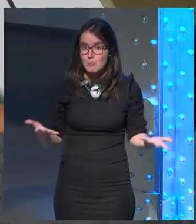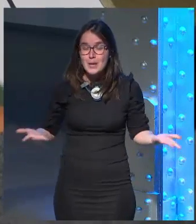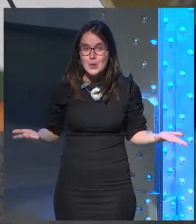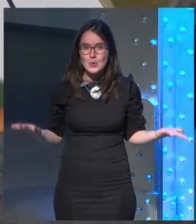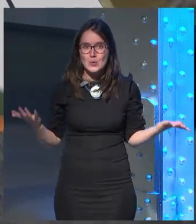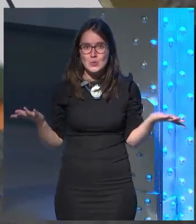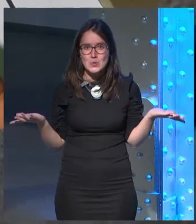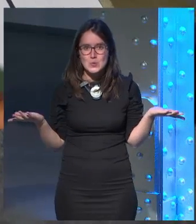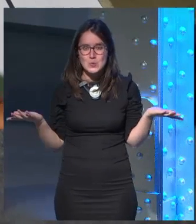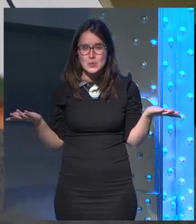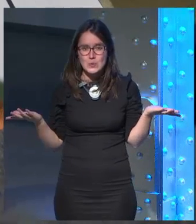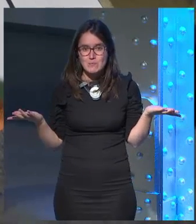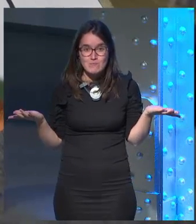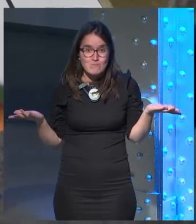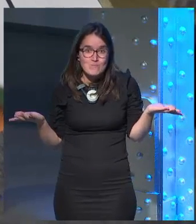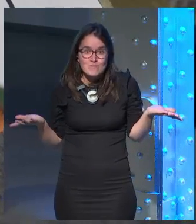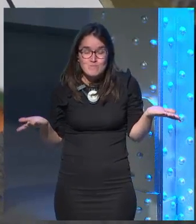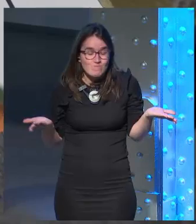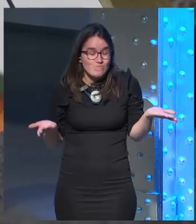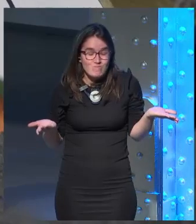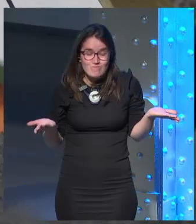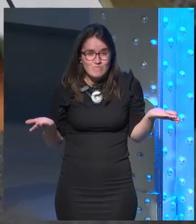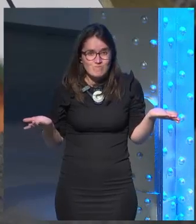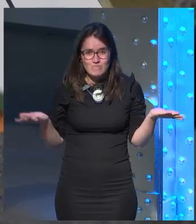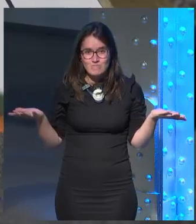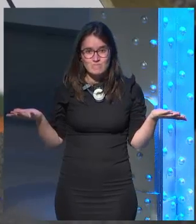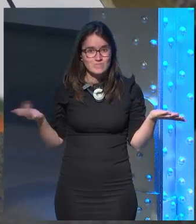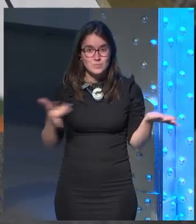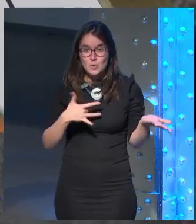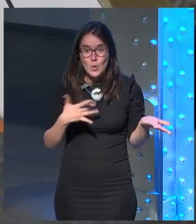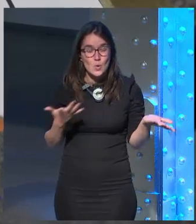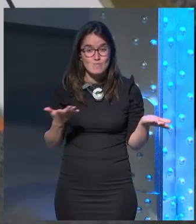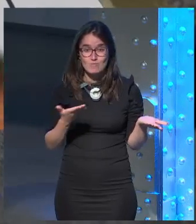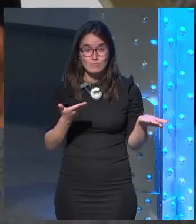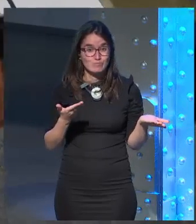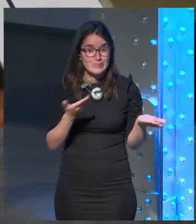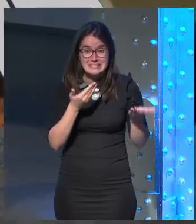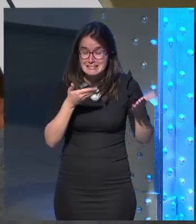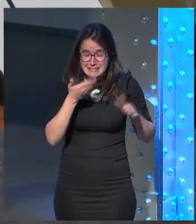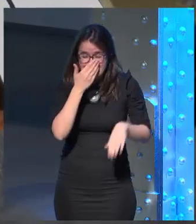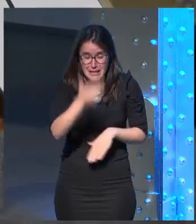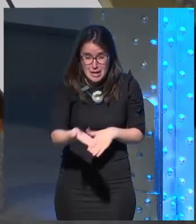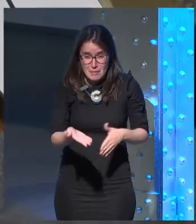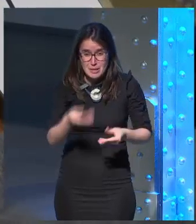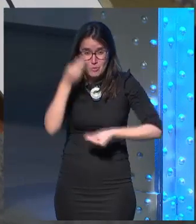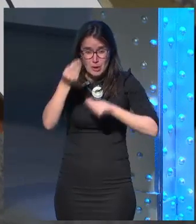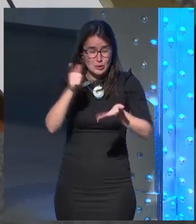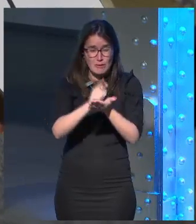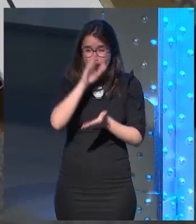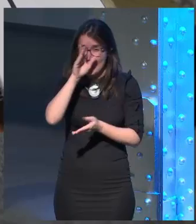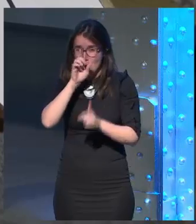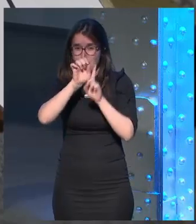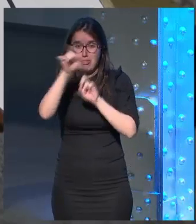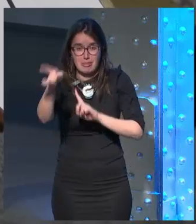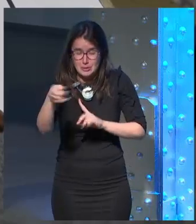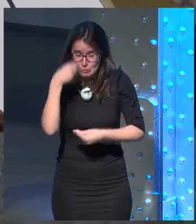Pero no, la verdad es que no tengo demasiada fe en el hecho de que vayamos a volver a la Luna. Bueno,